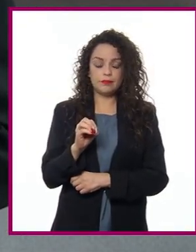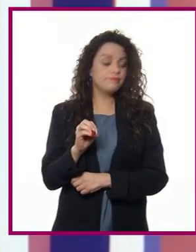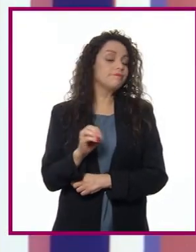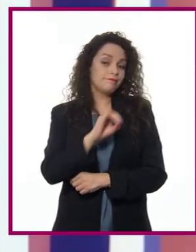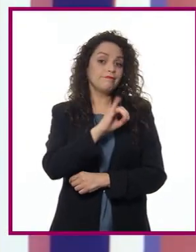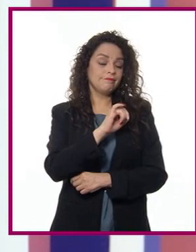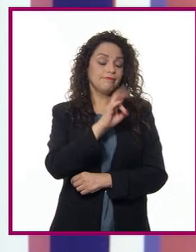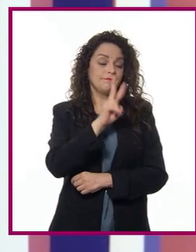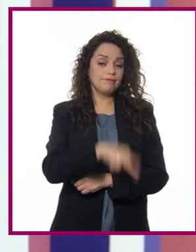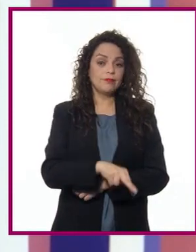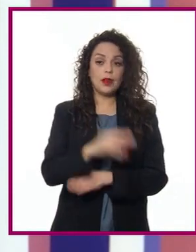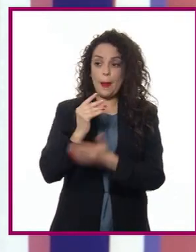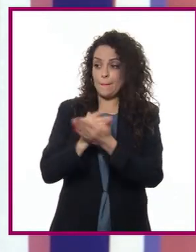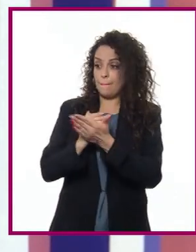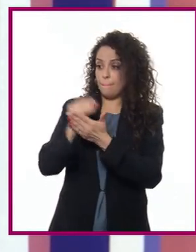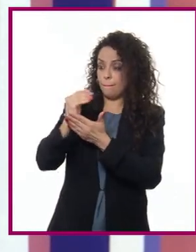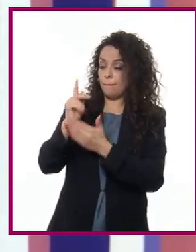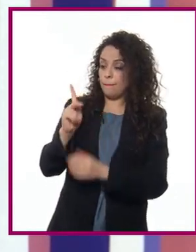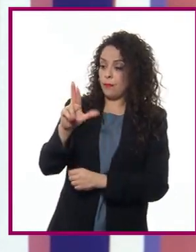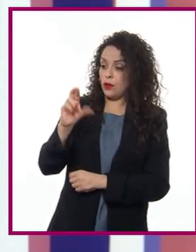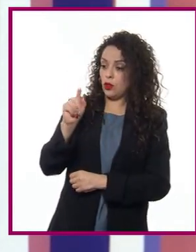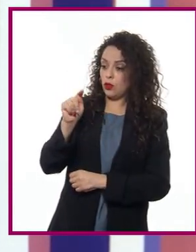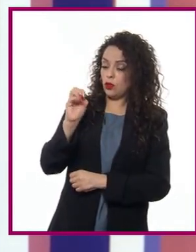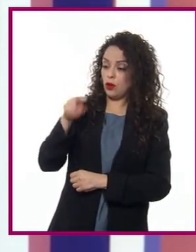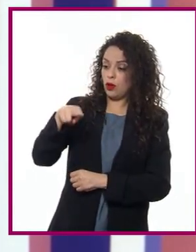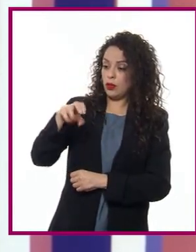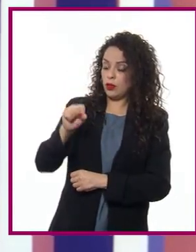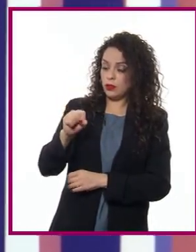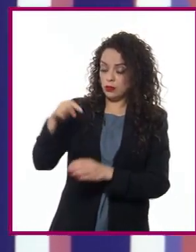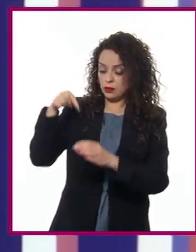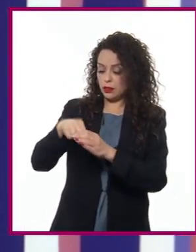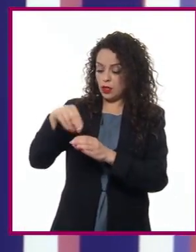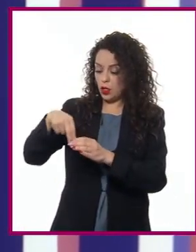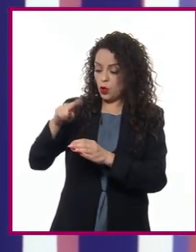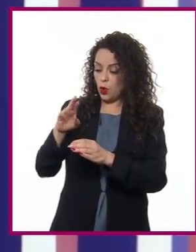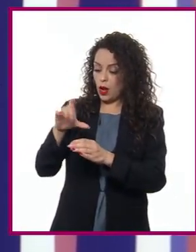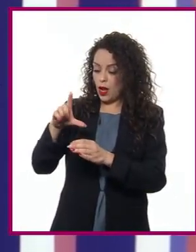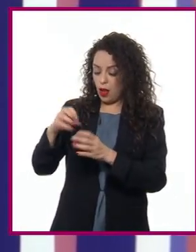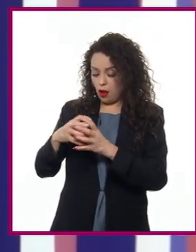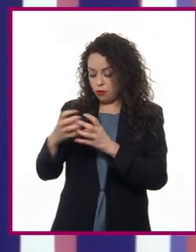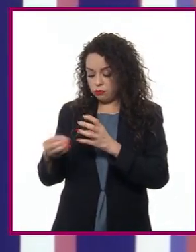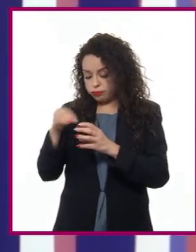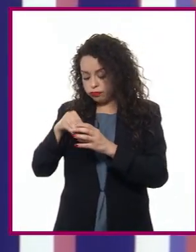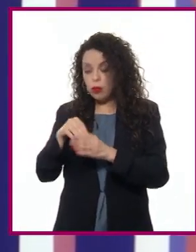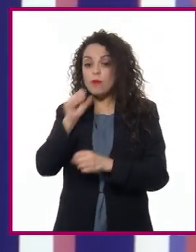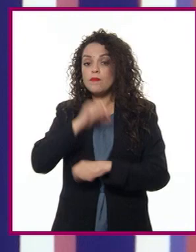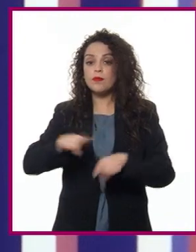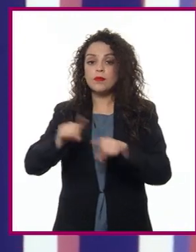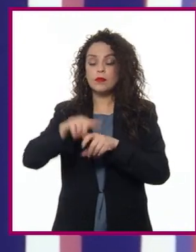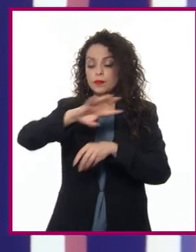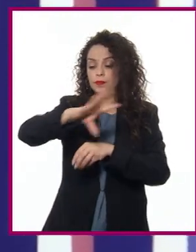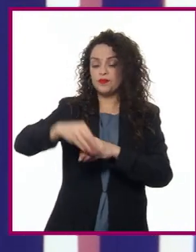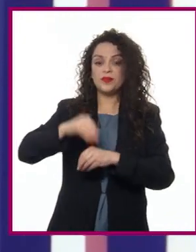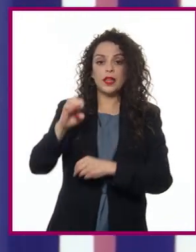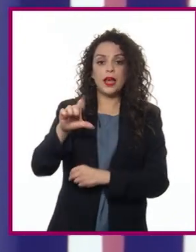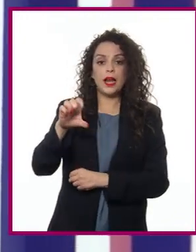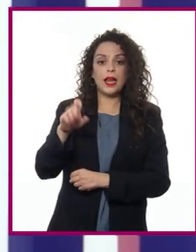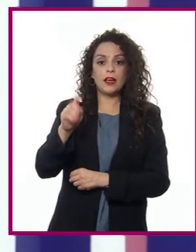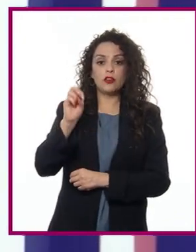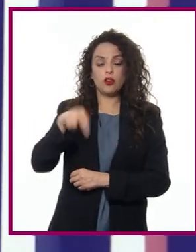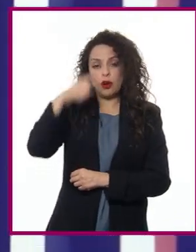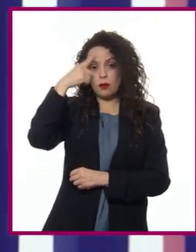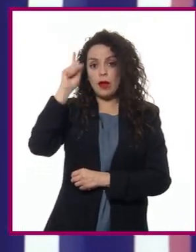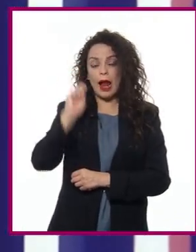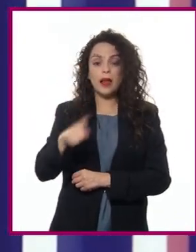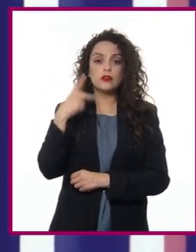Claro, al aumentar el número de protones en el núcleo, también se agregan electrones para que el átomo sea eléctricamente